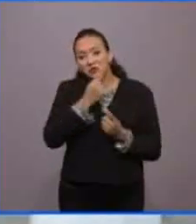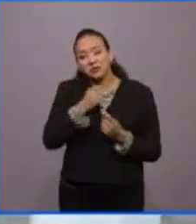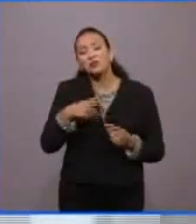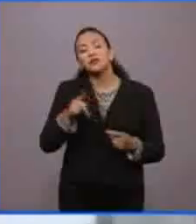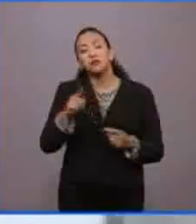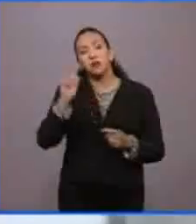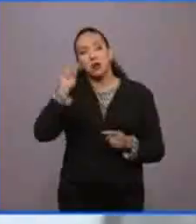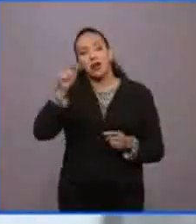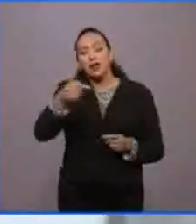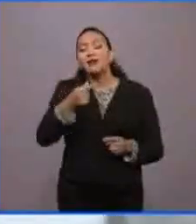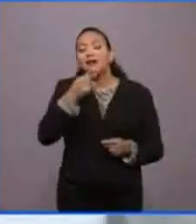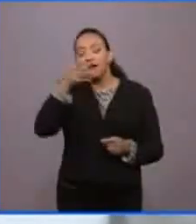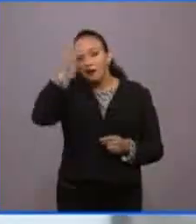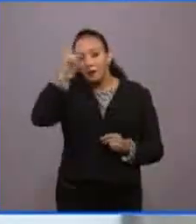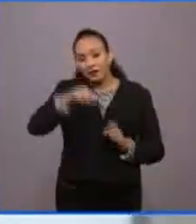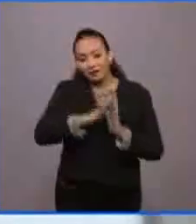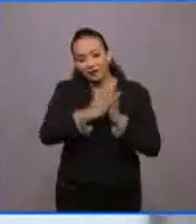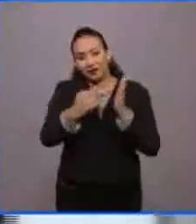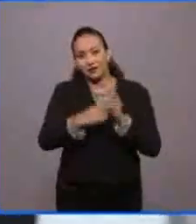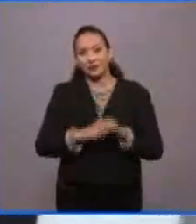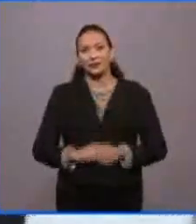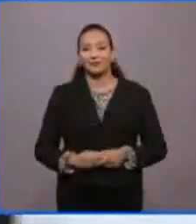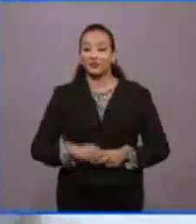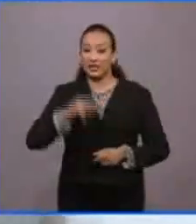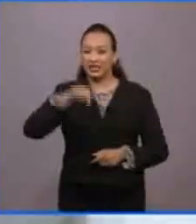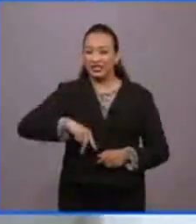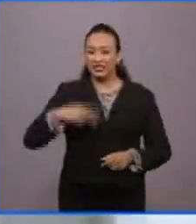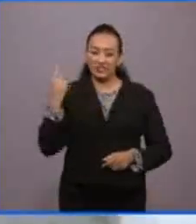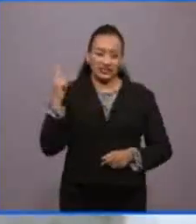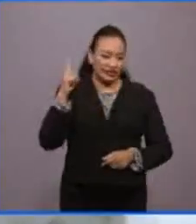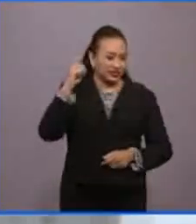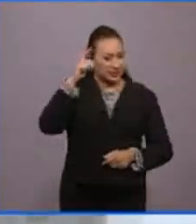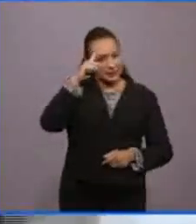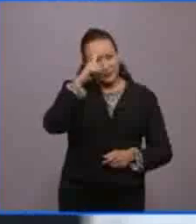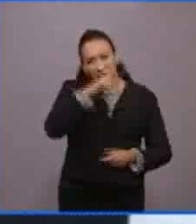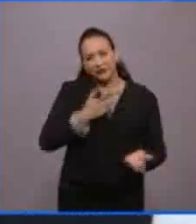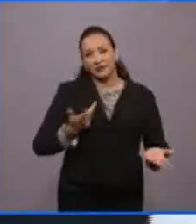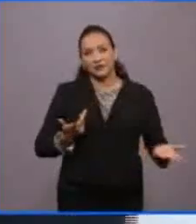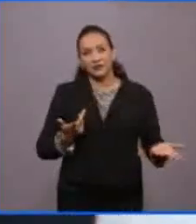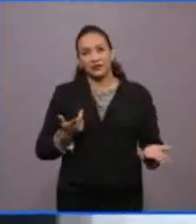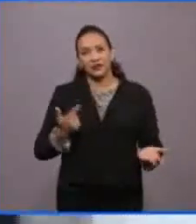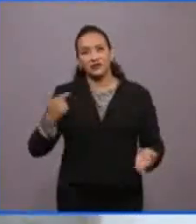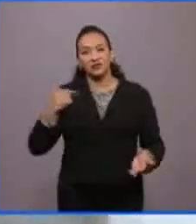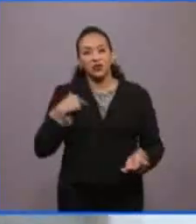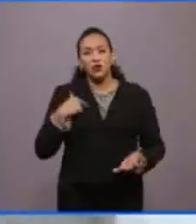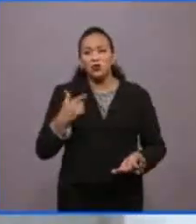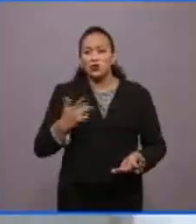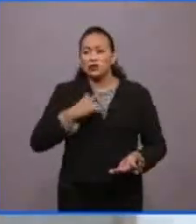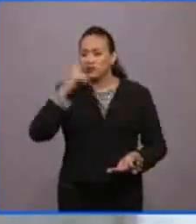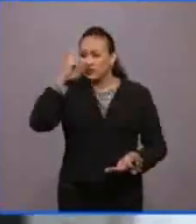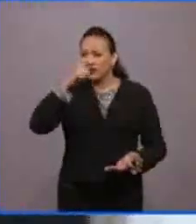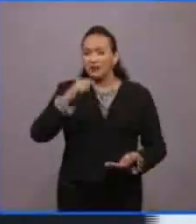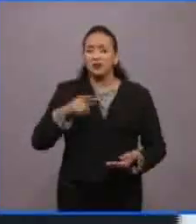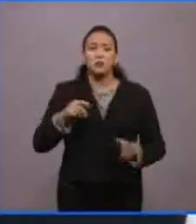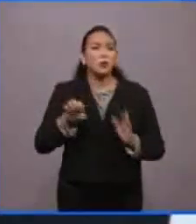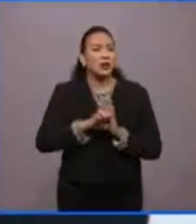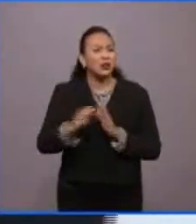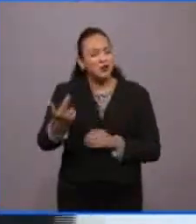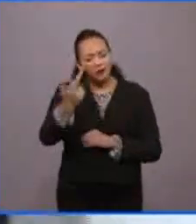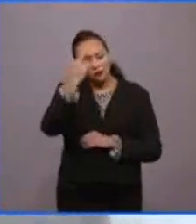ejemplo. Y fue muy difícil, la verdad, fue muy difícil y todavía se me hace muy difícil hablar sobre mi